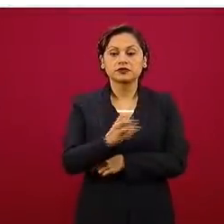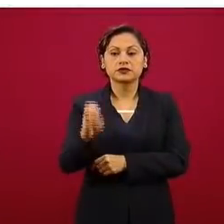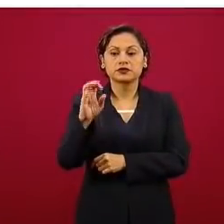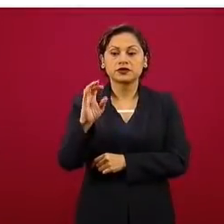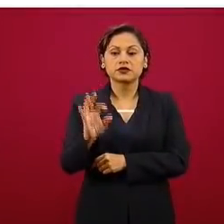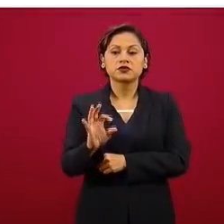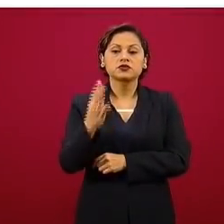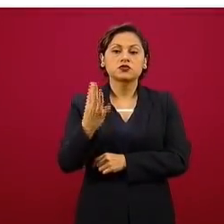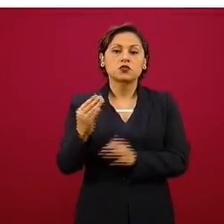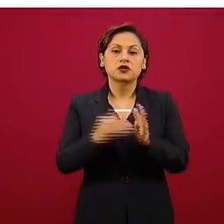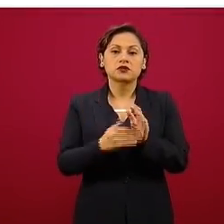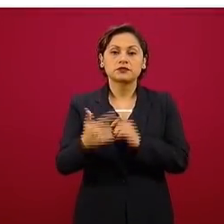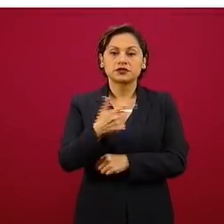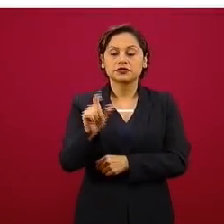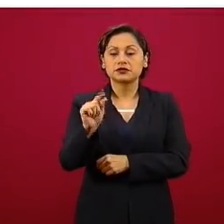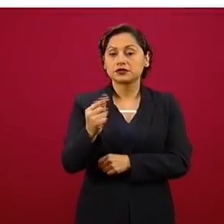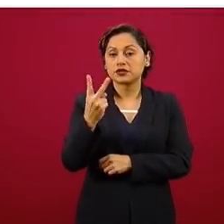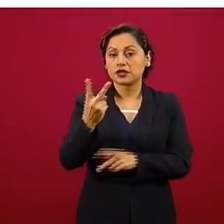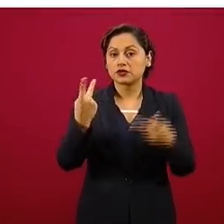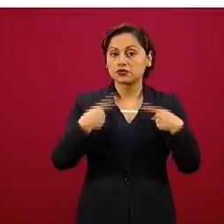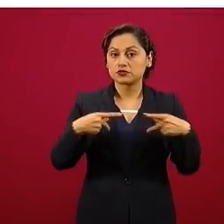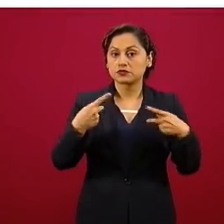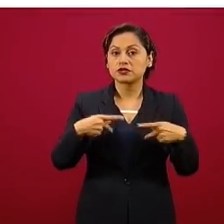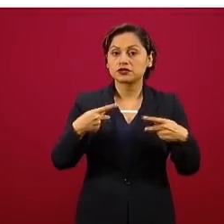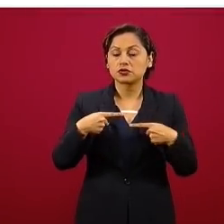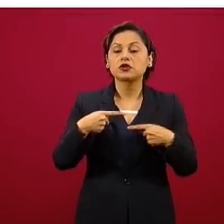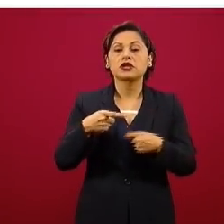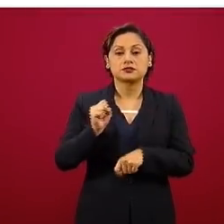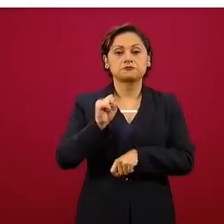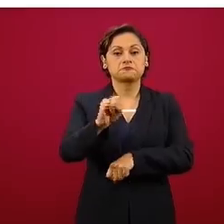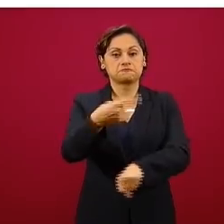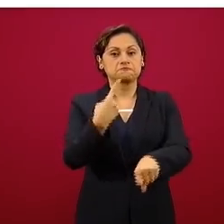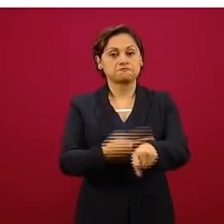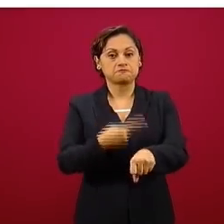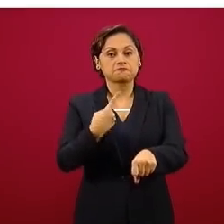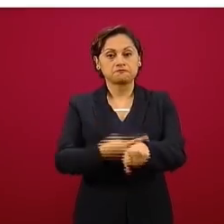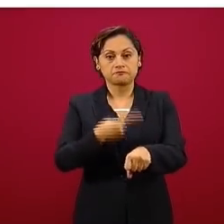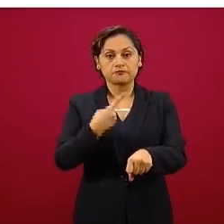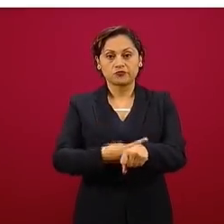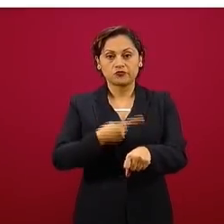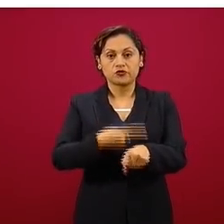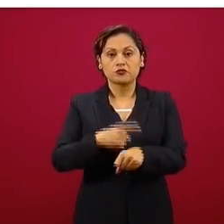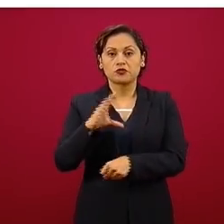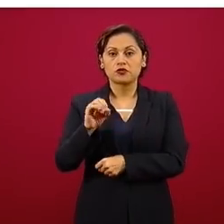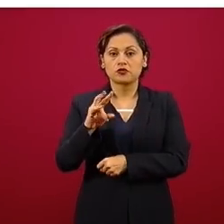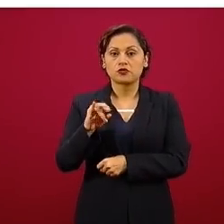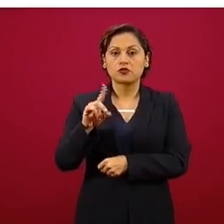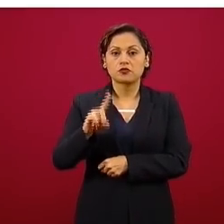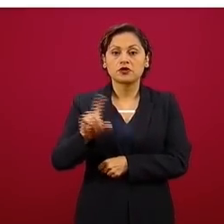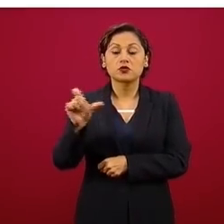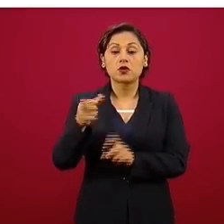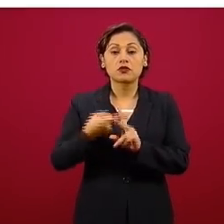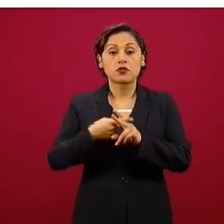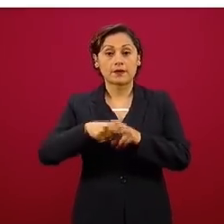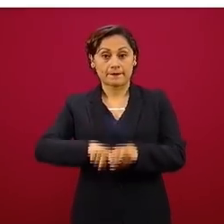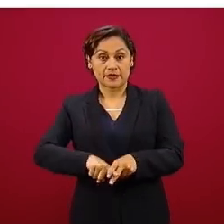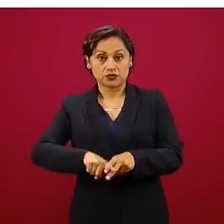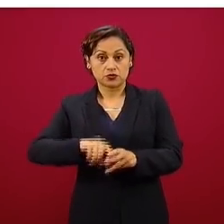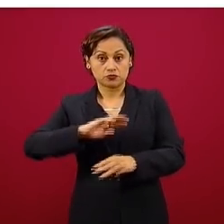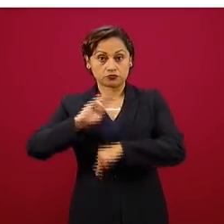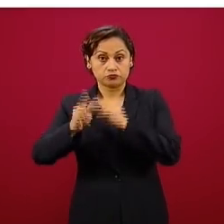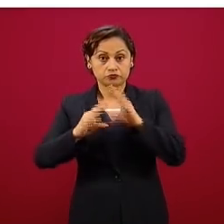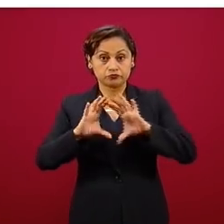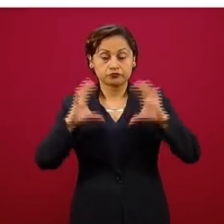5.304.772 personas han tenido confirmación de COVID desde que inició la pandemia. De